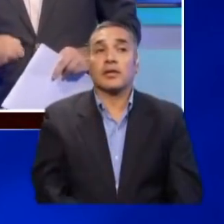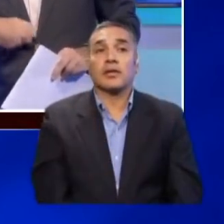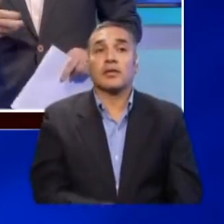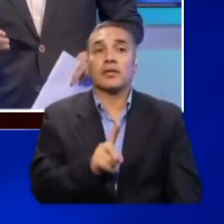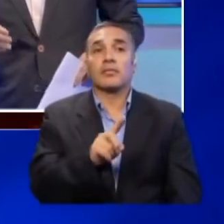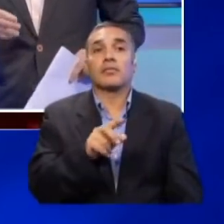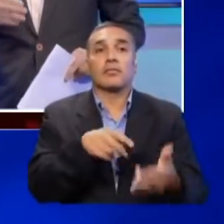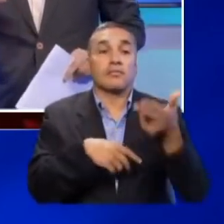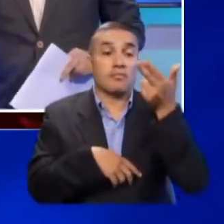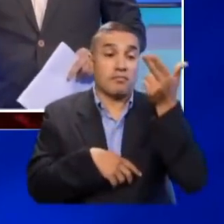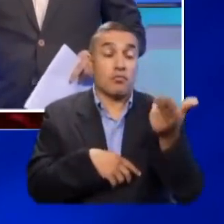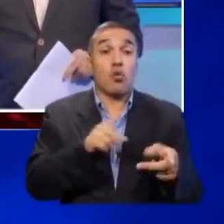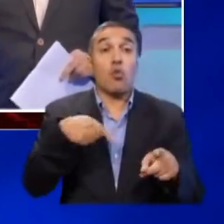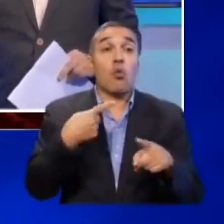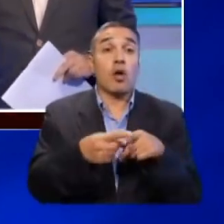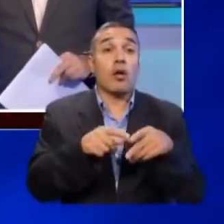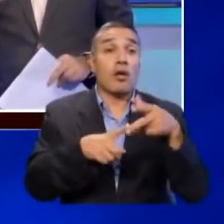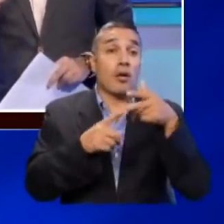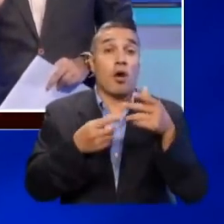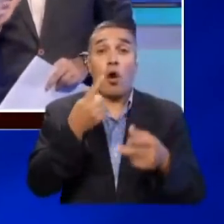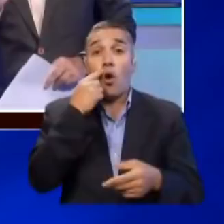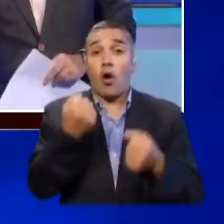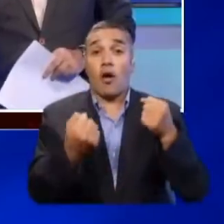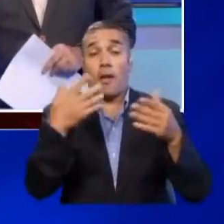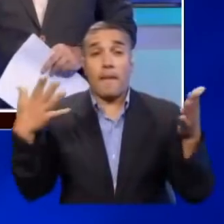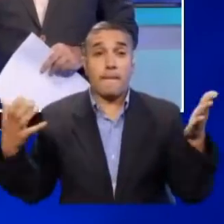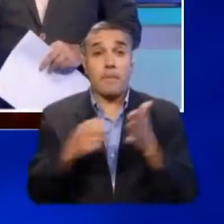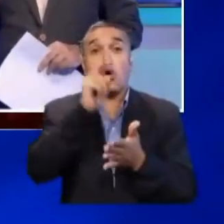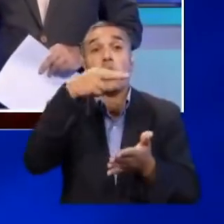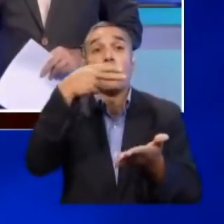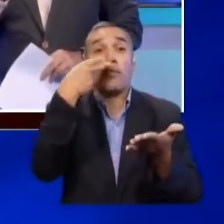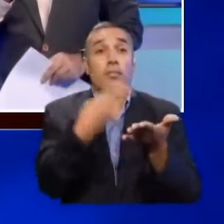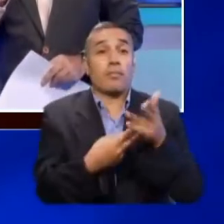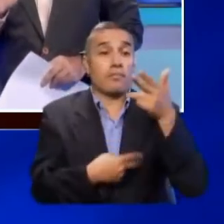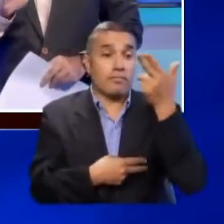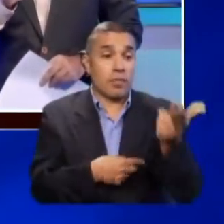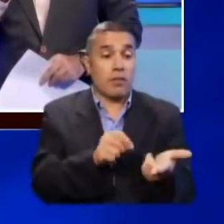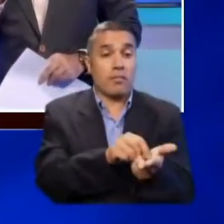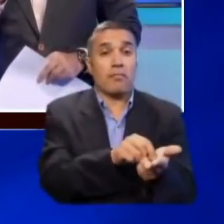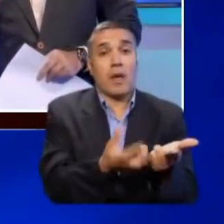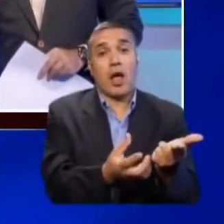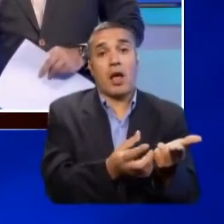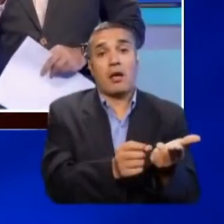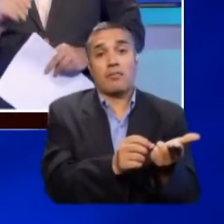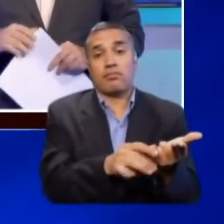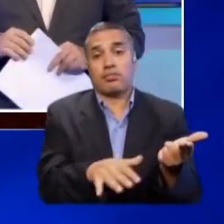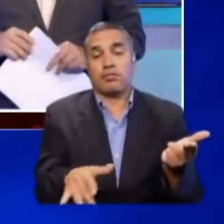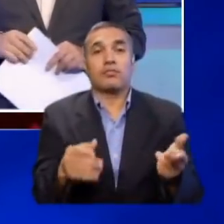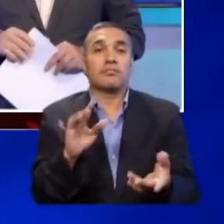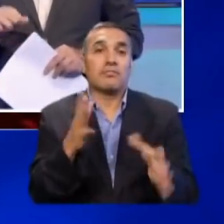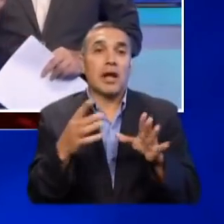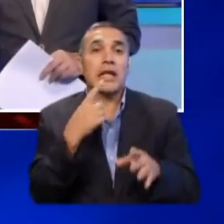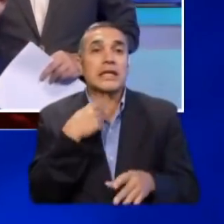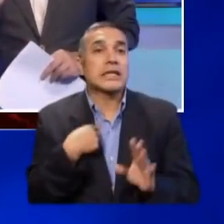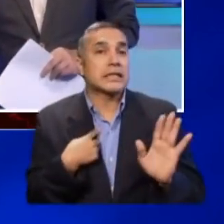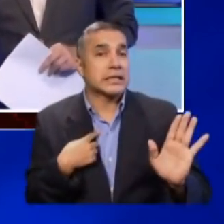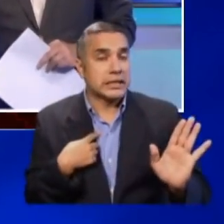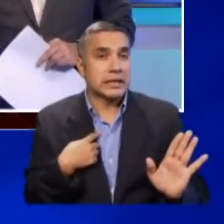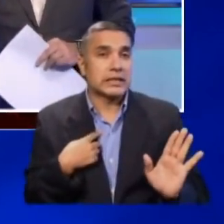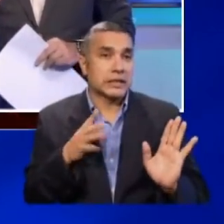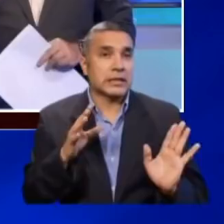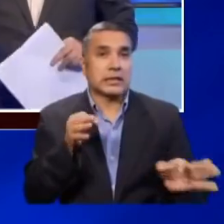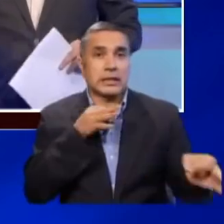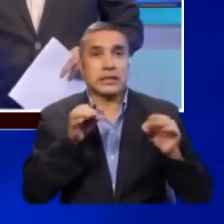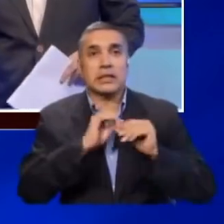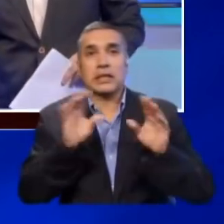revólver se cayó cuando probablemente fue impactado por algún vehículo es más o menos de la de lo que se conoce en primera